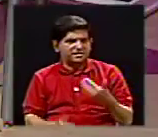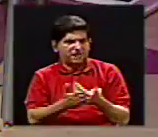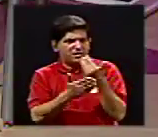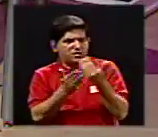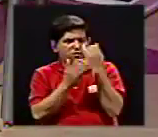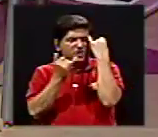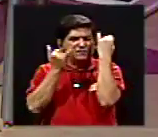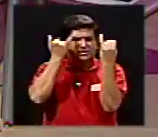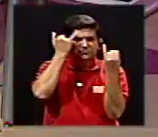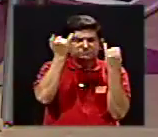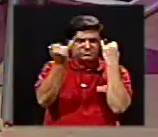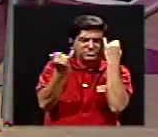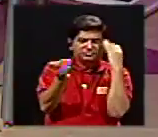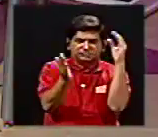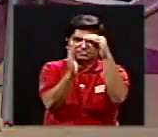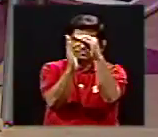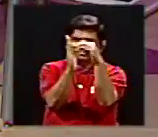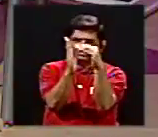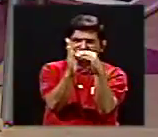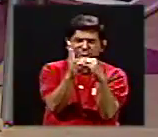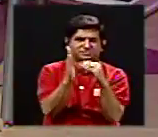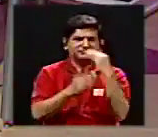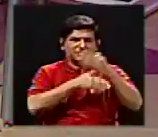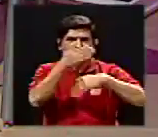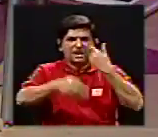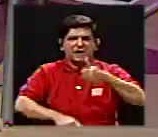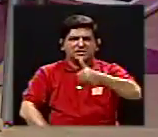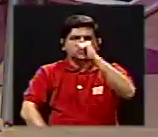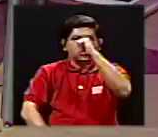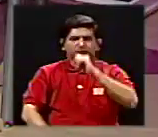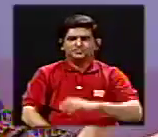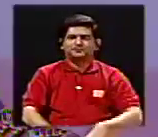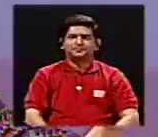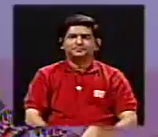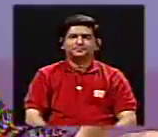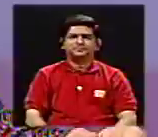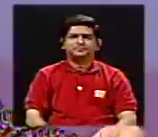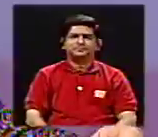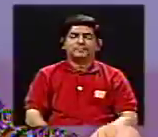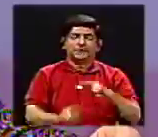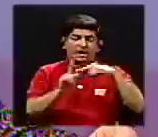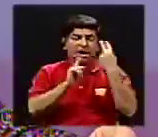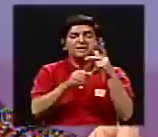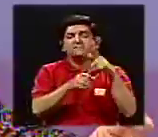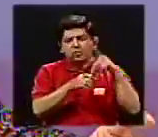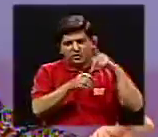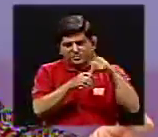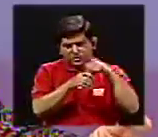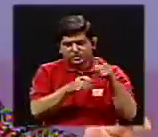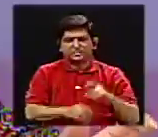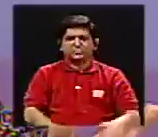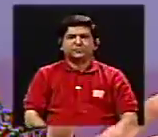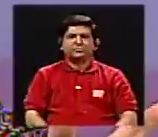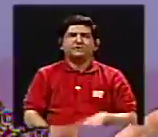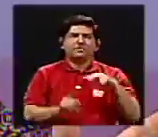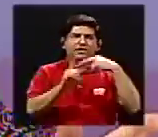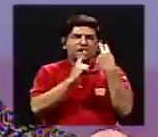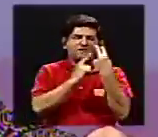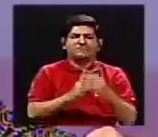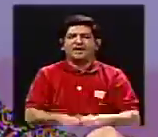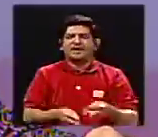nuevas consideraciones en lo que es la gestión del agua. Enfoque participativo,